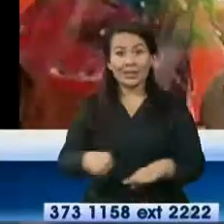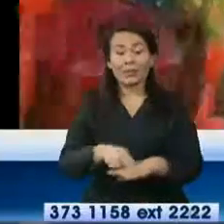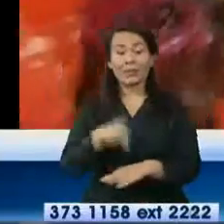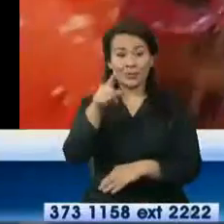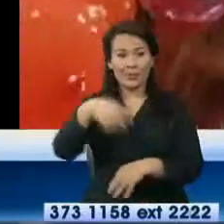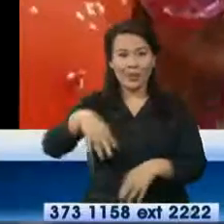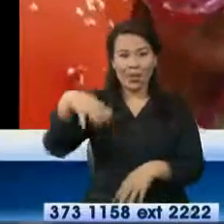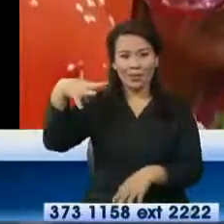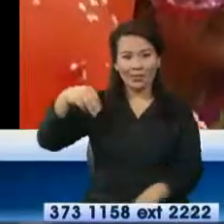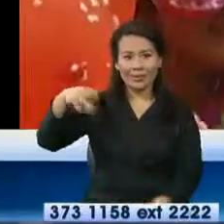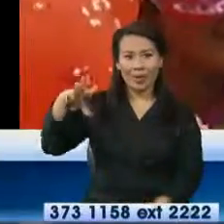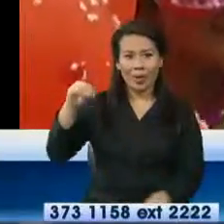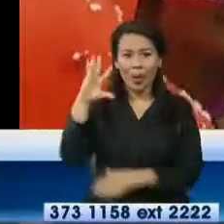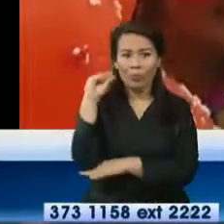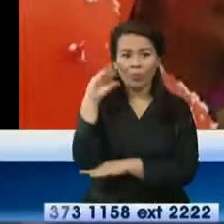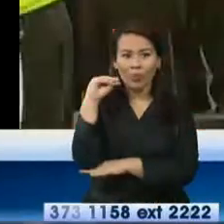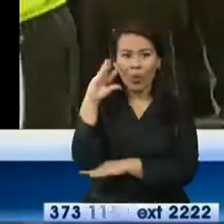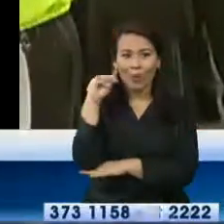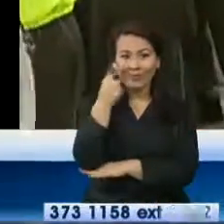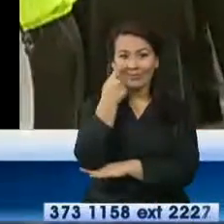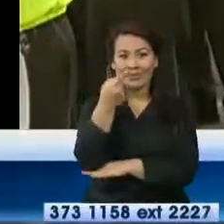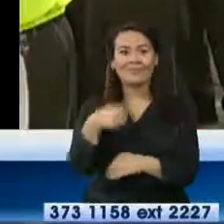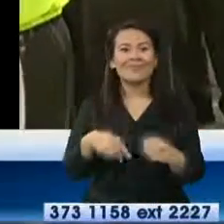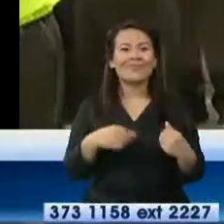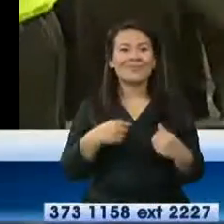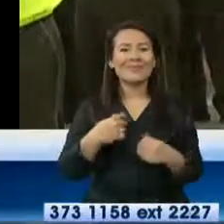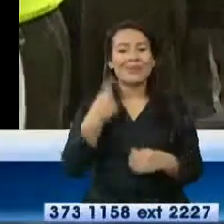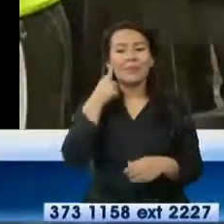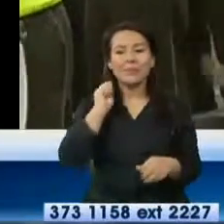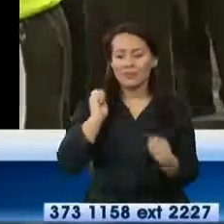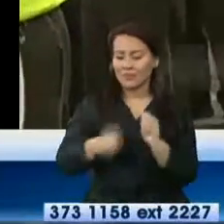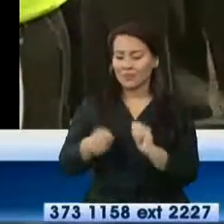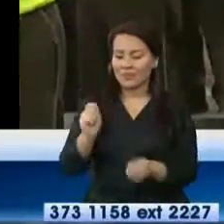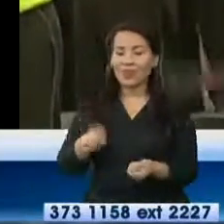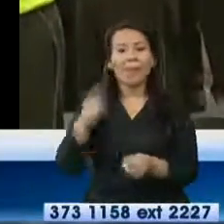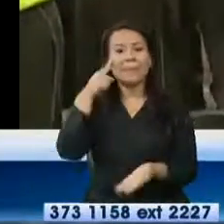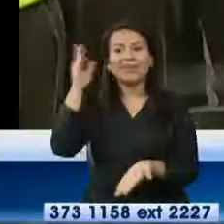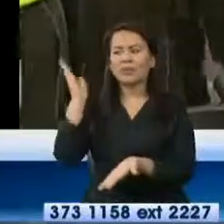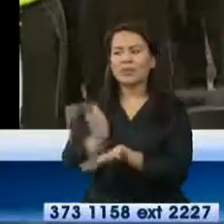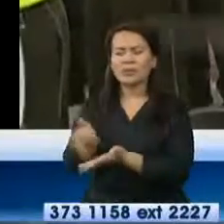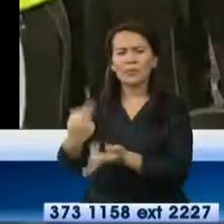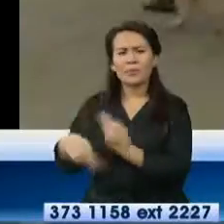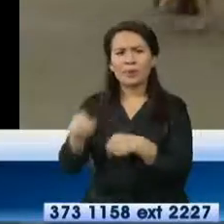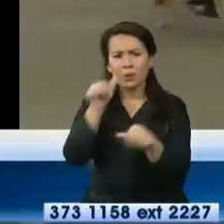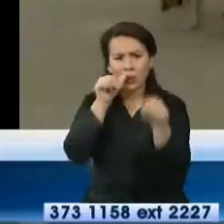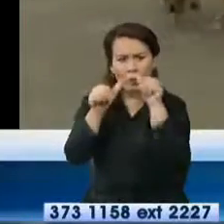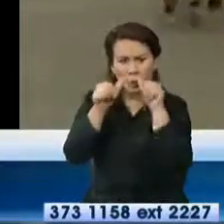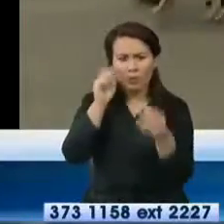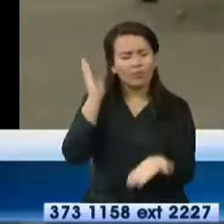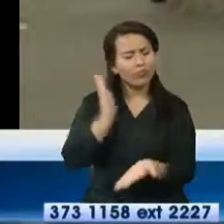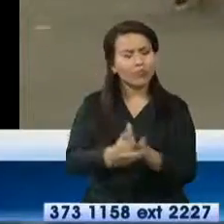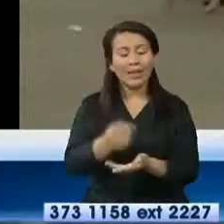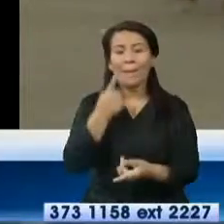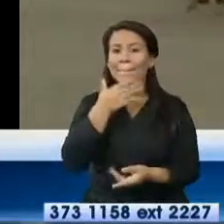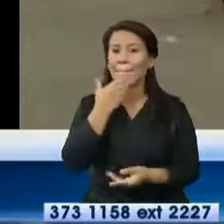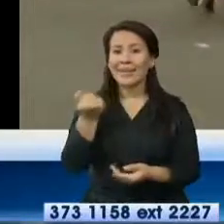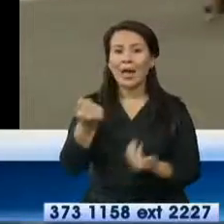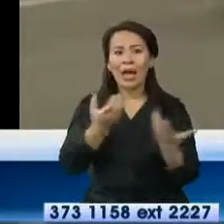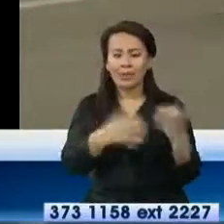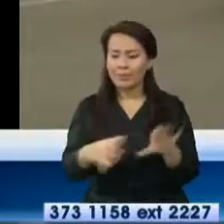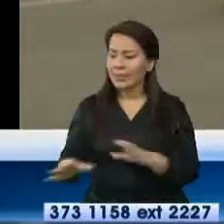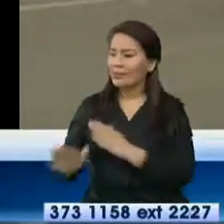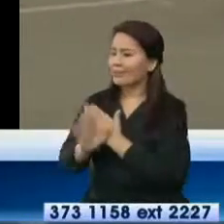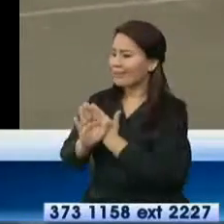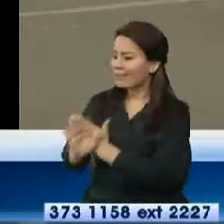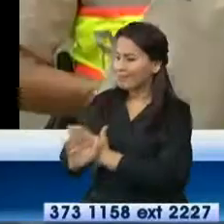el festejo como parte del proceso de intervención que realiza para erradicar el microtráfico en el sector y recuperar sus espacios para